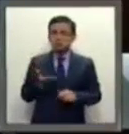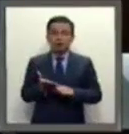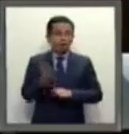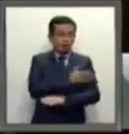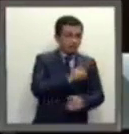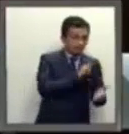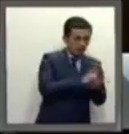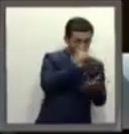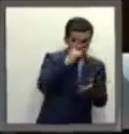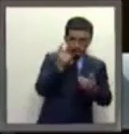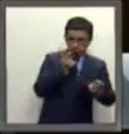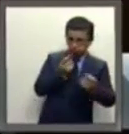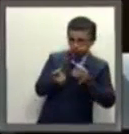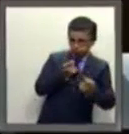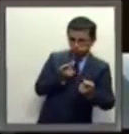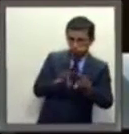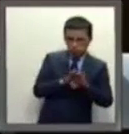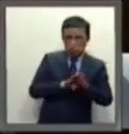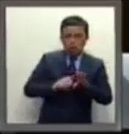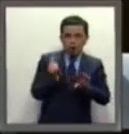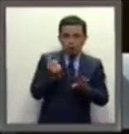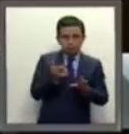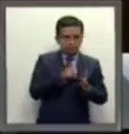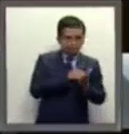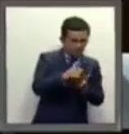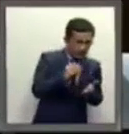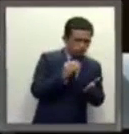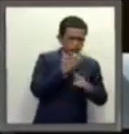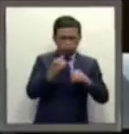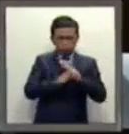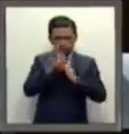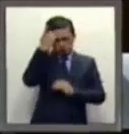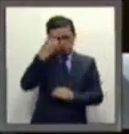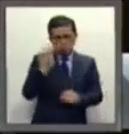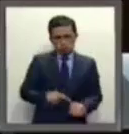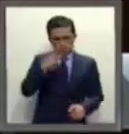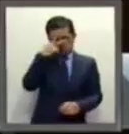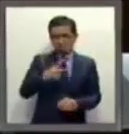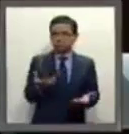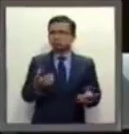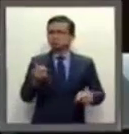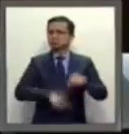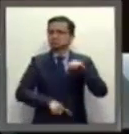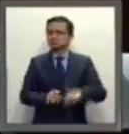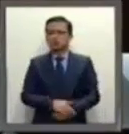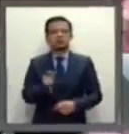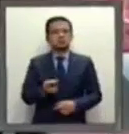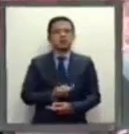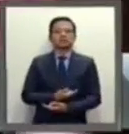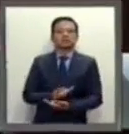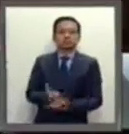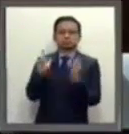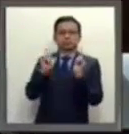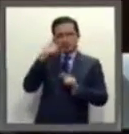normatividad que regula aprovechamientos de bienes y servicios de la Nación. Se da manga ancha